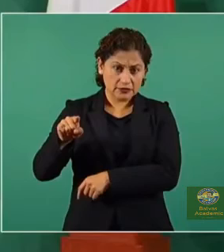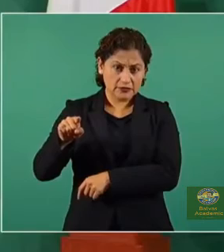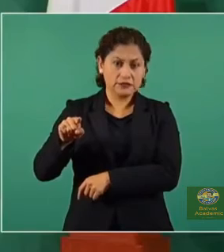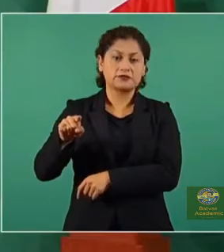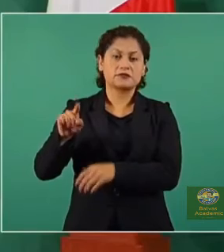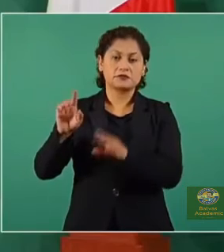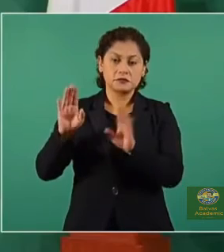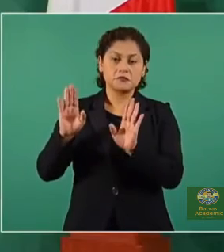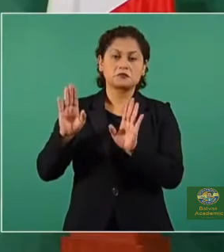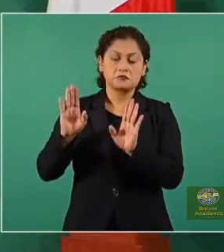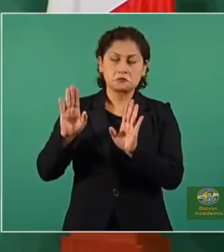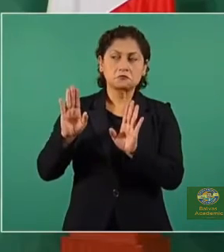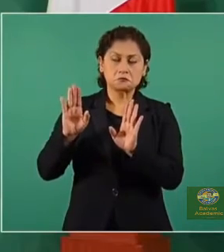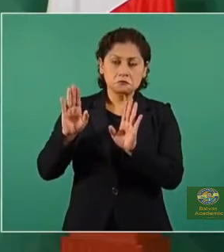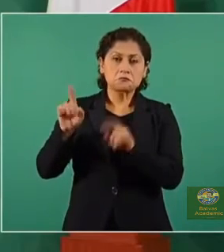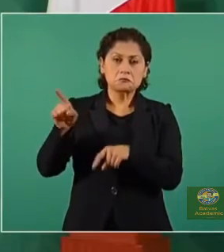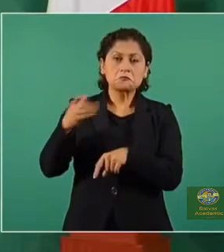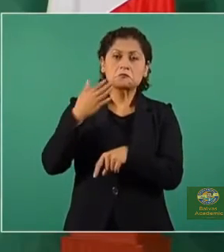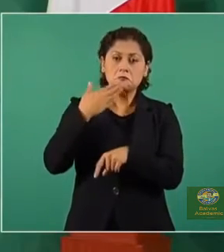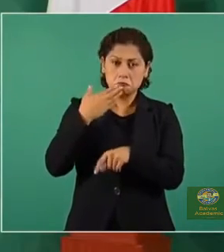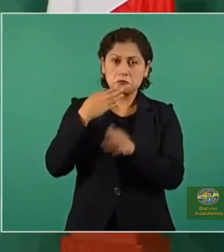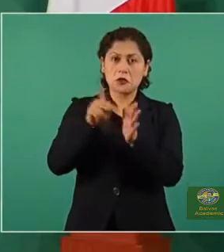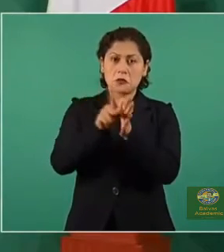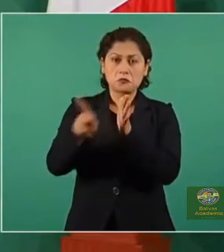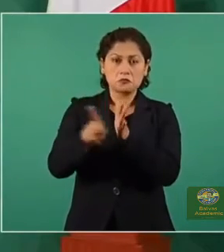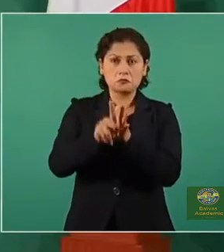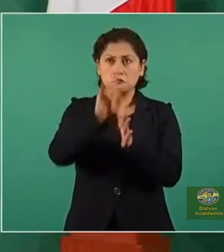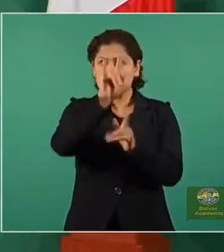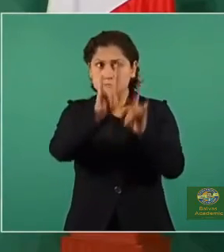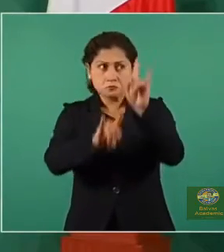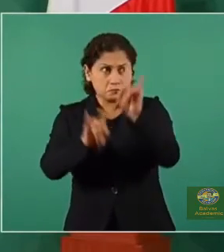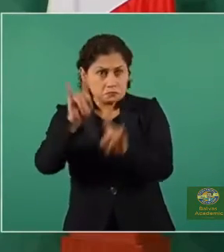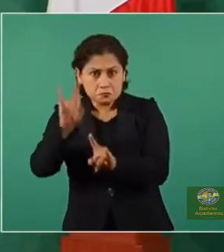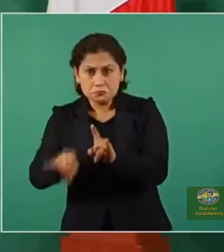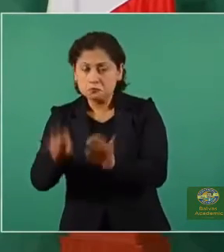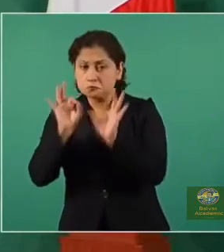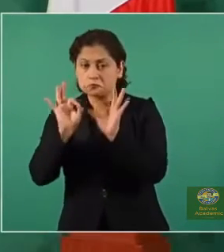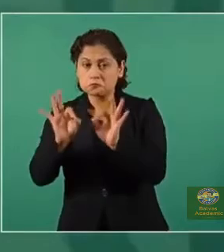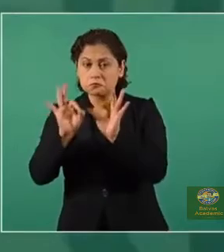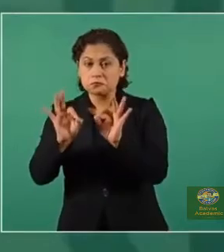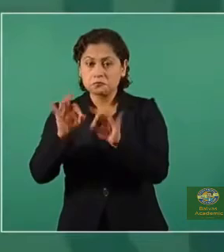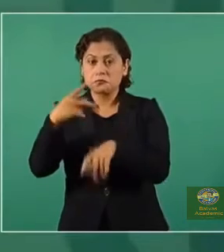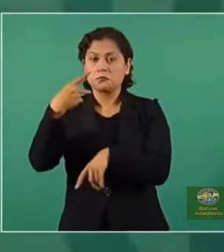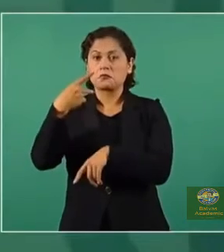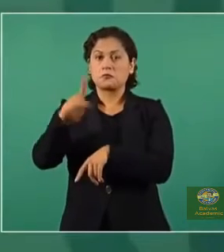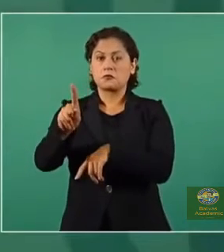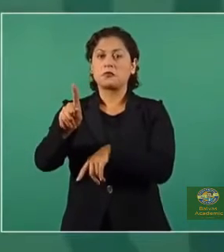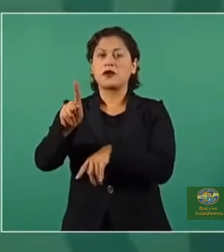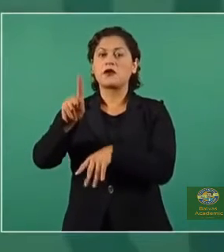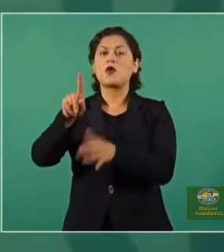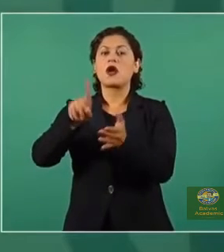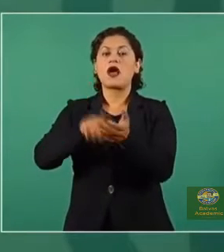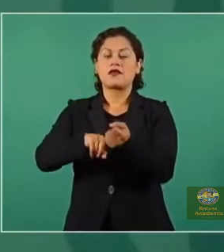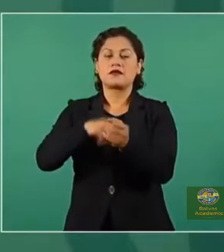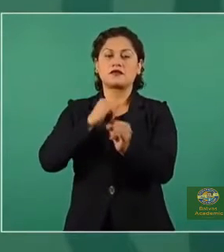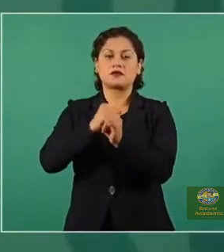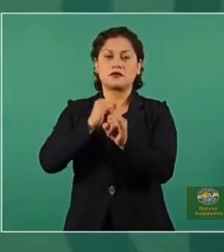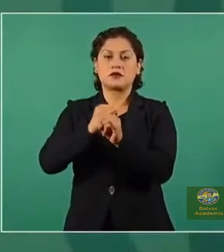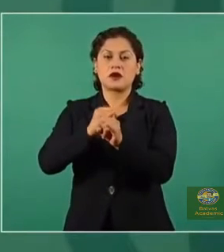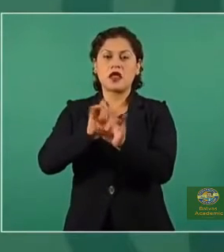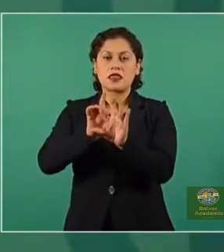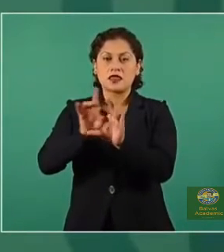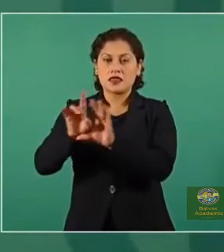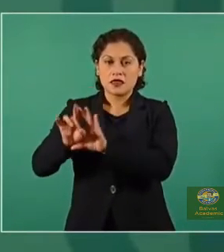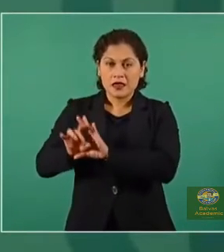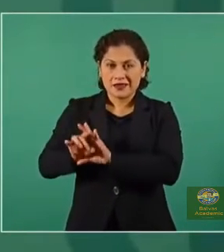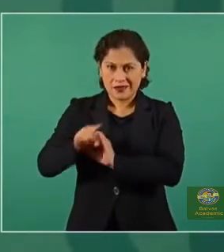primeras planas, equilibrado, pero los opinadores, ¿saben cómo estamos ahí en